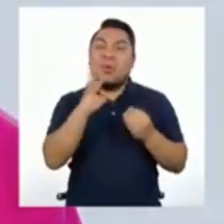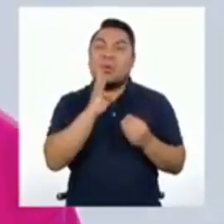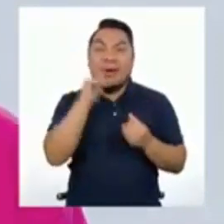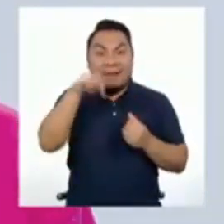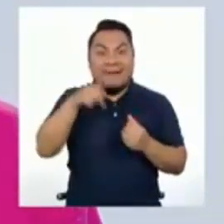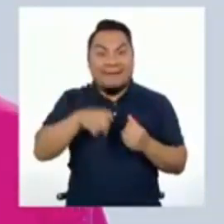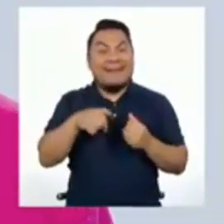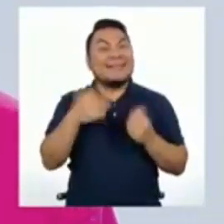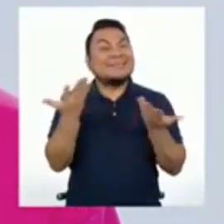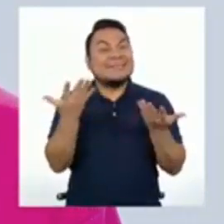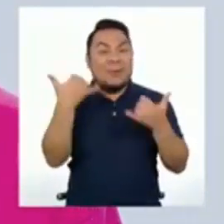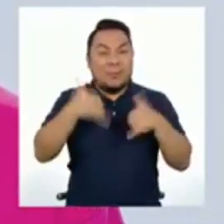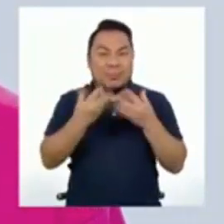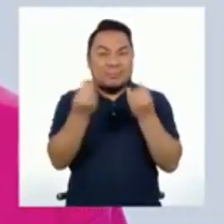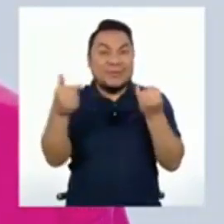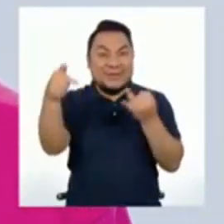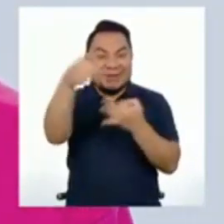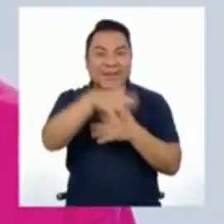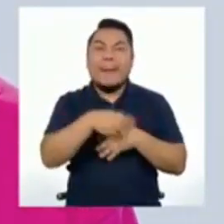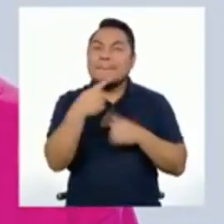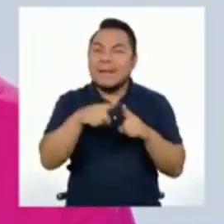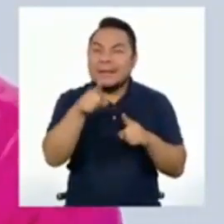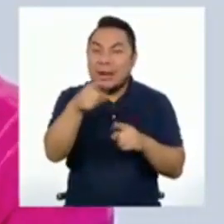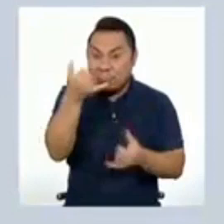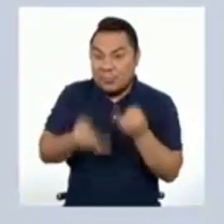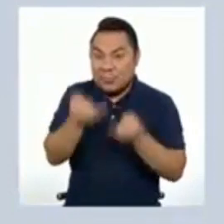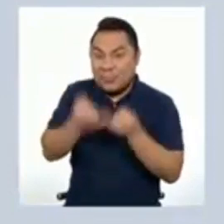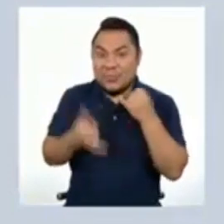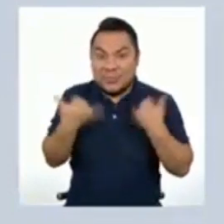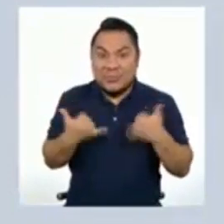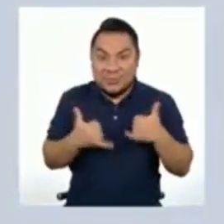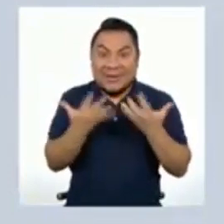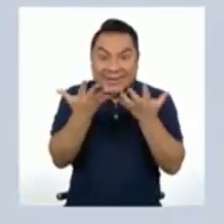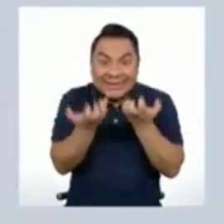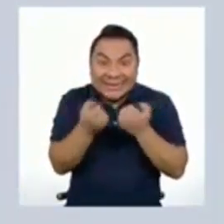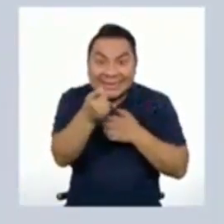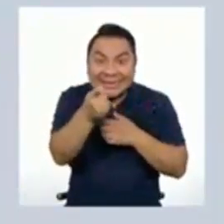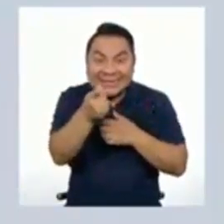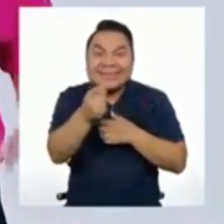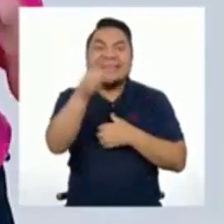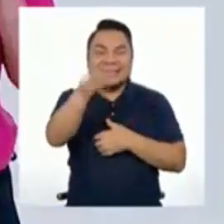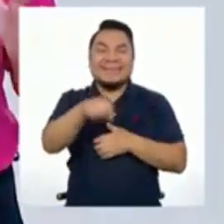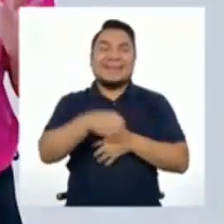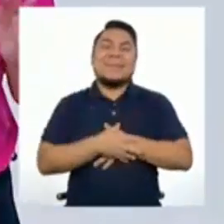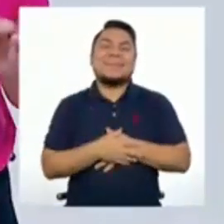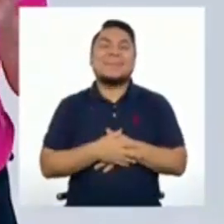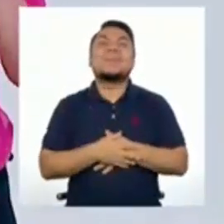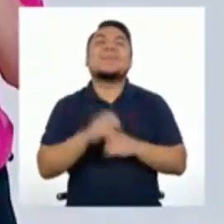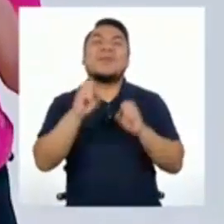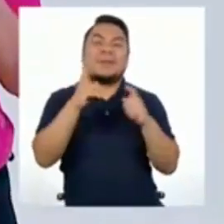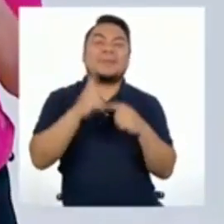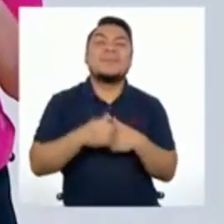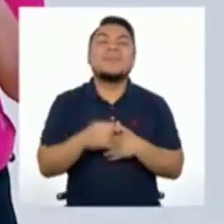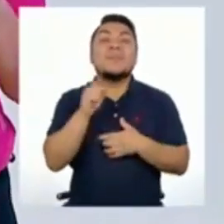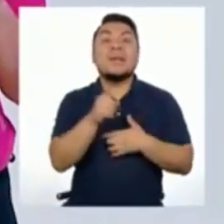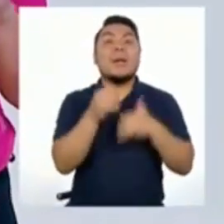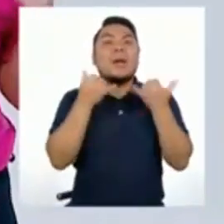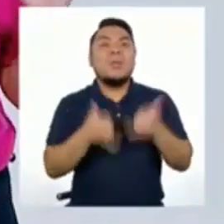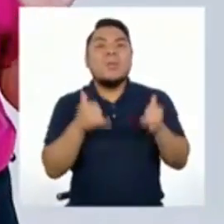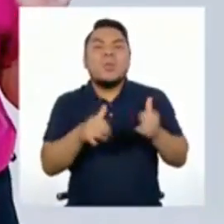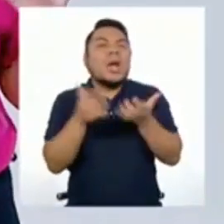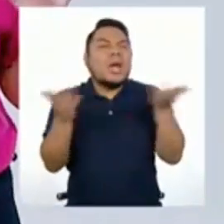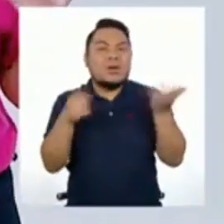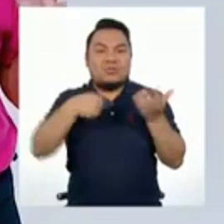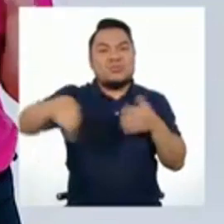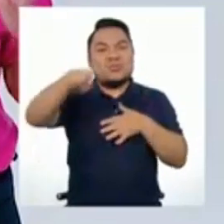hoy. ¿Qué les parece si cerramos el programa con un último juego? ¿Quieren? ¡Sí! Bien, es un juego en